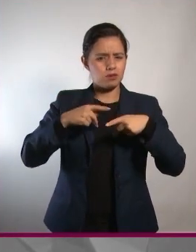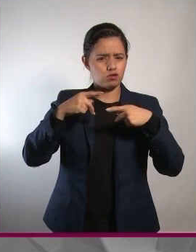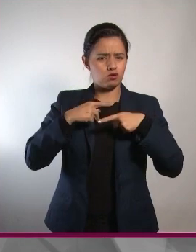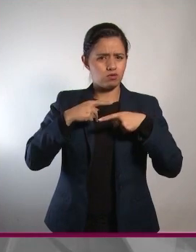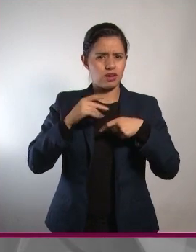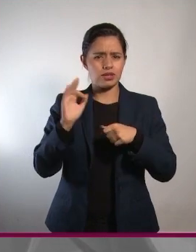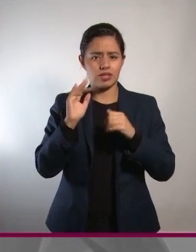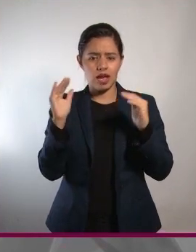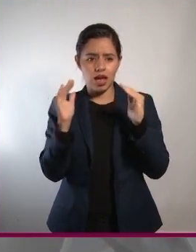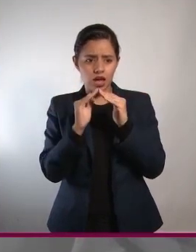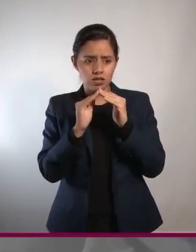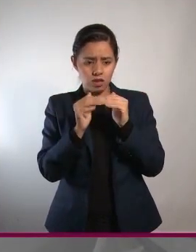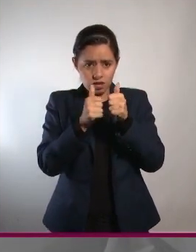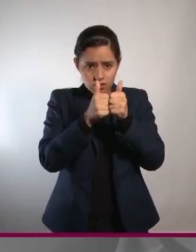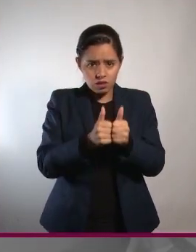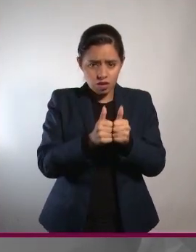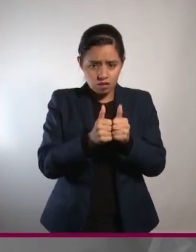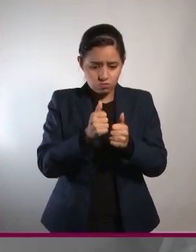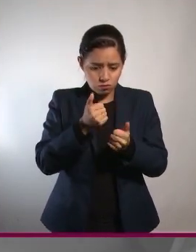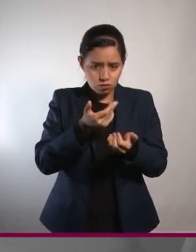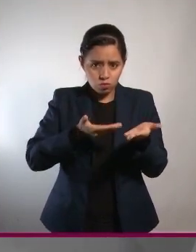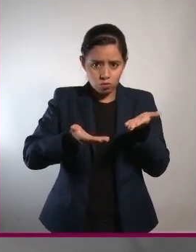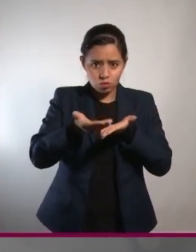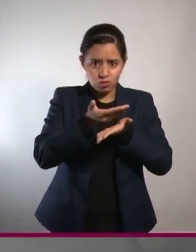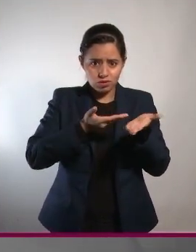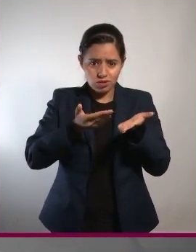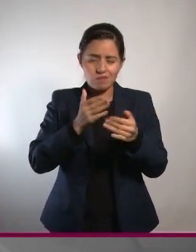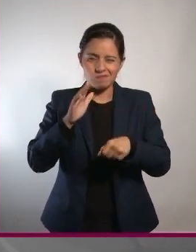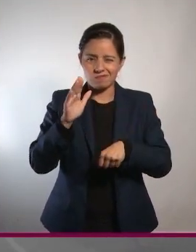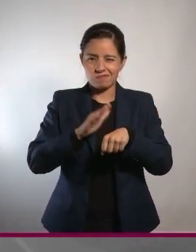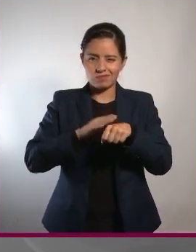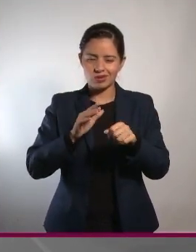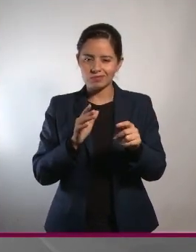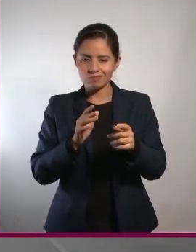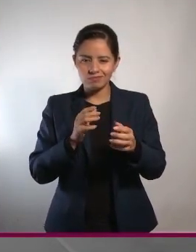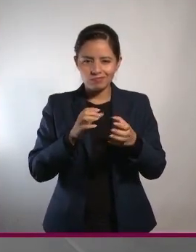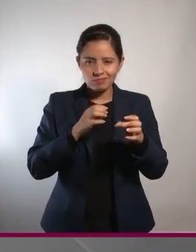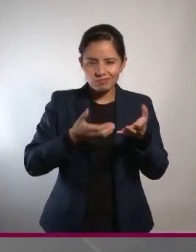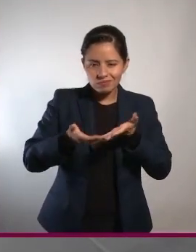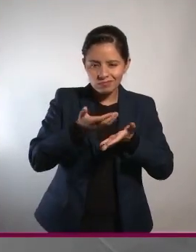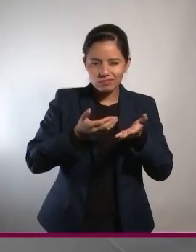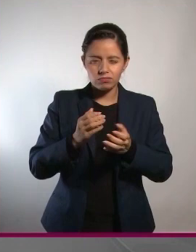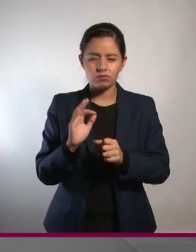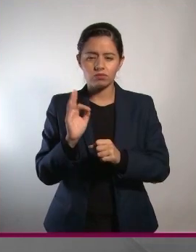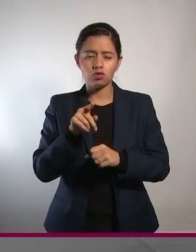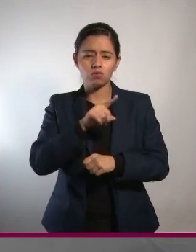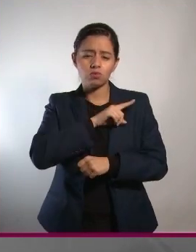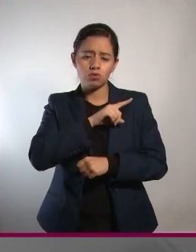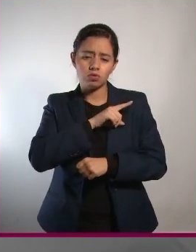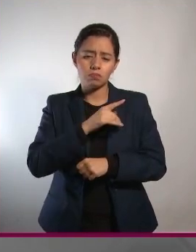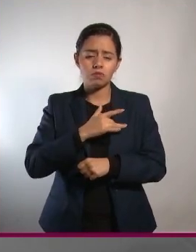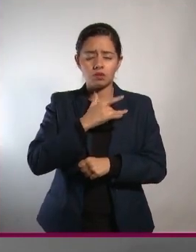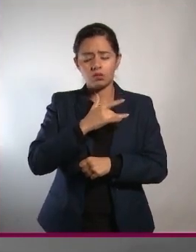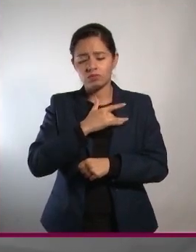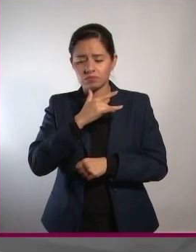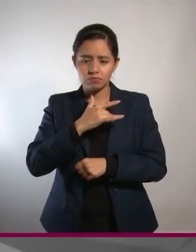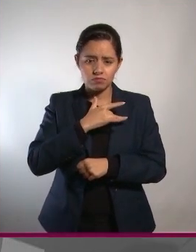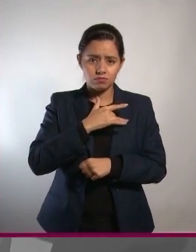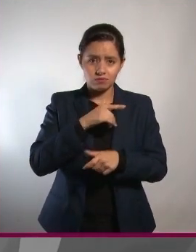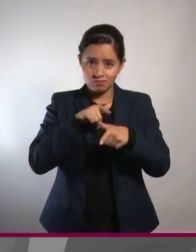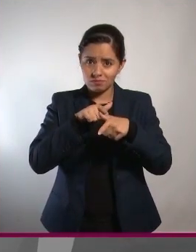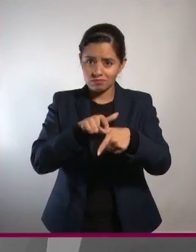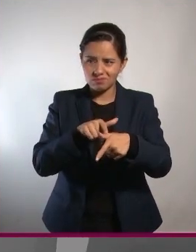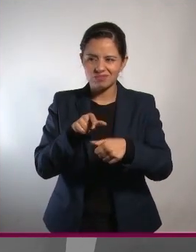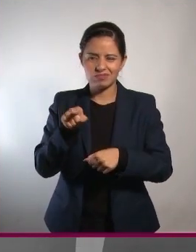en tu casa. Si tus sentimientos de aislamiento y soledad continúan, podés hablar con un adulto de confianza al respecto. Y no